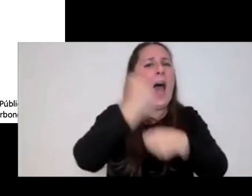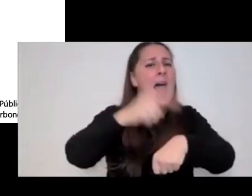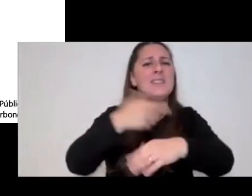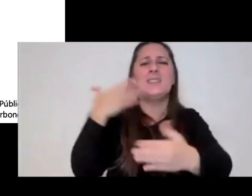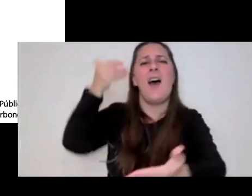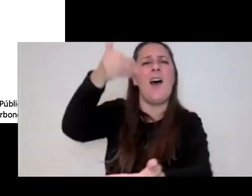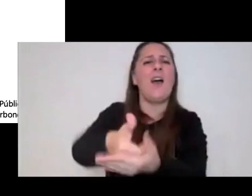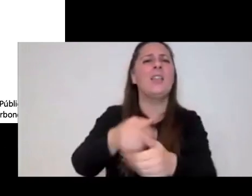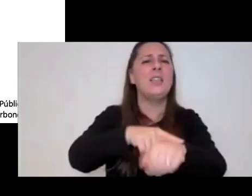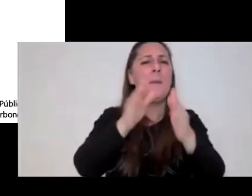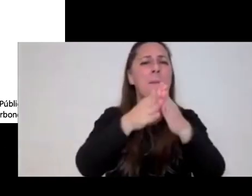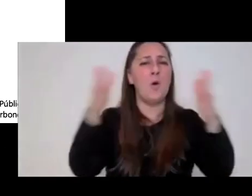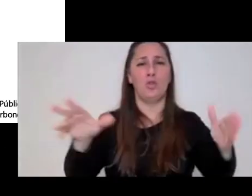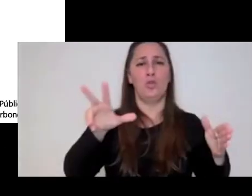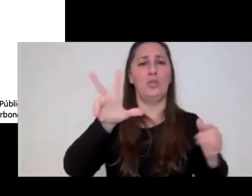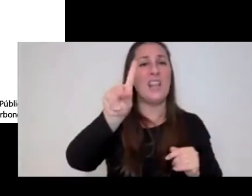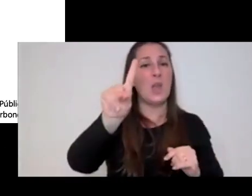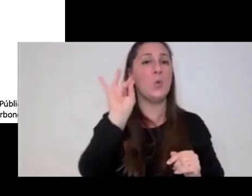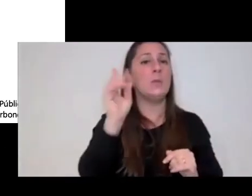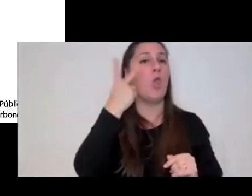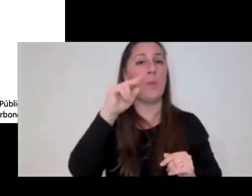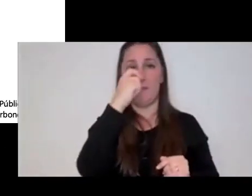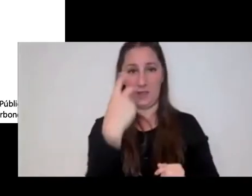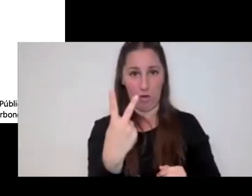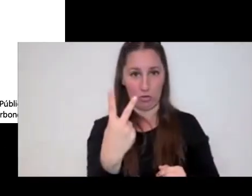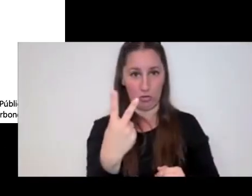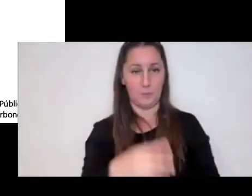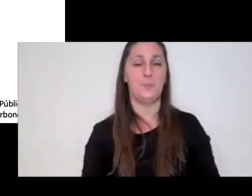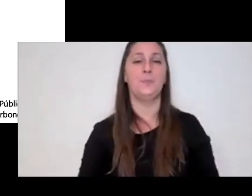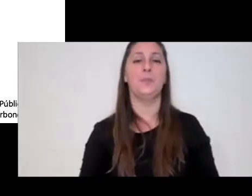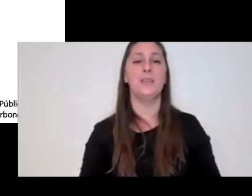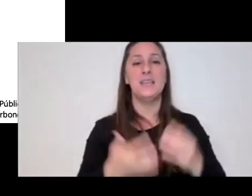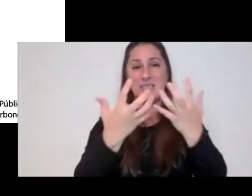el 31 de diciembre del 2022. El sistema a utilizar, bueno, lo